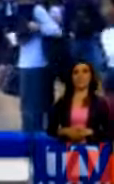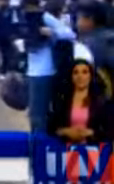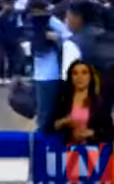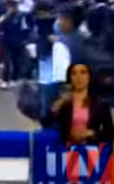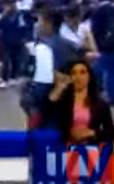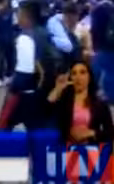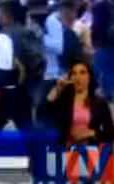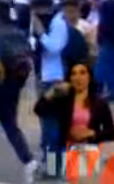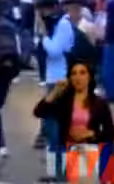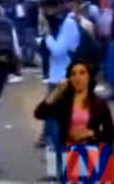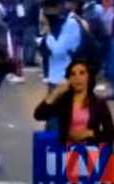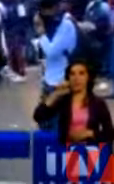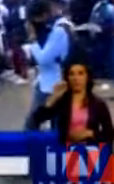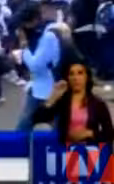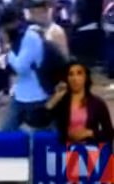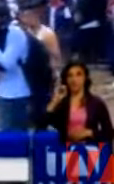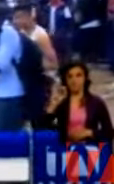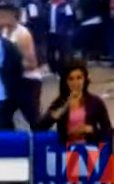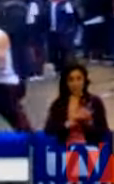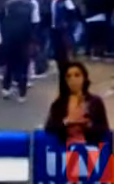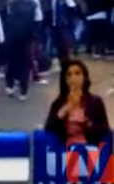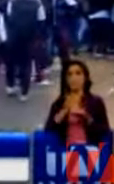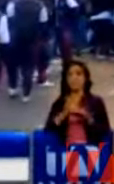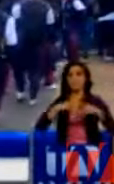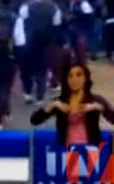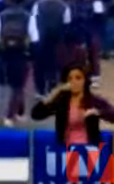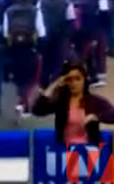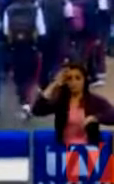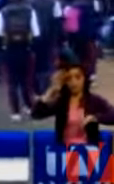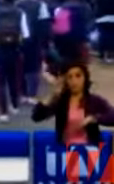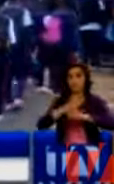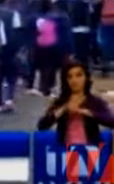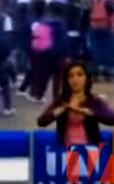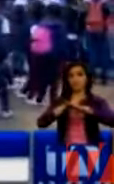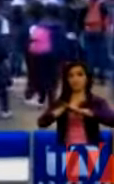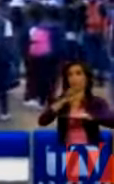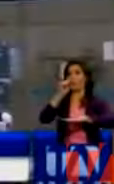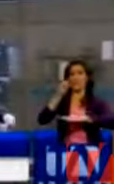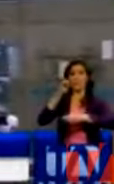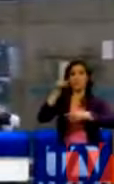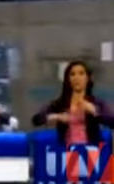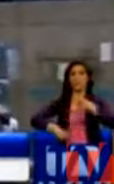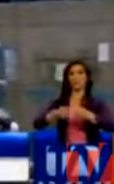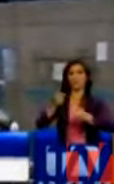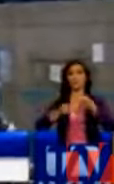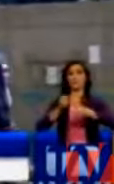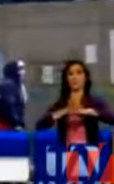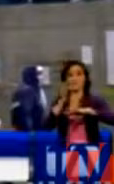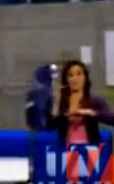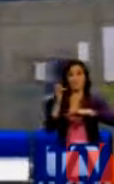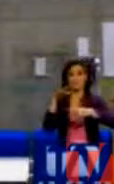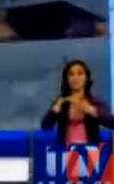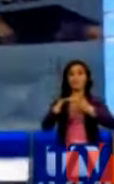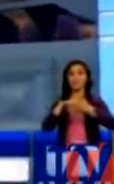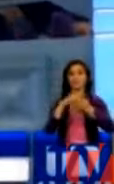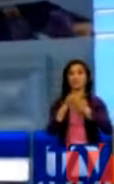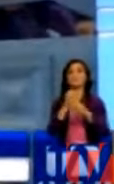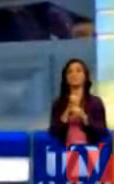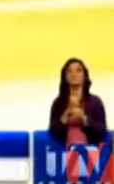Alpaguasi hasta la avenida Pichincha, ya los agentes de tránsito impiden el paso vehicular. Desde muy temprano los